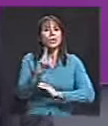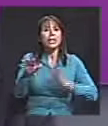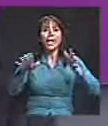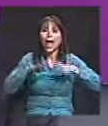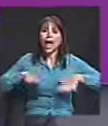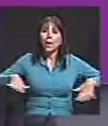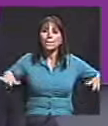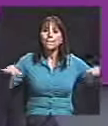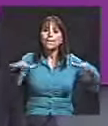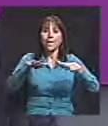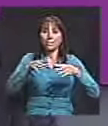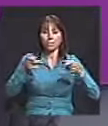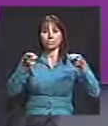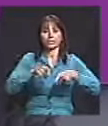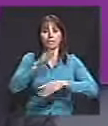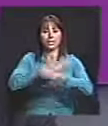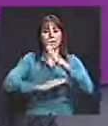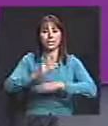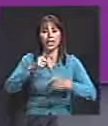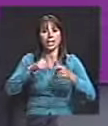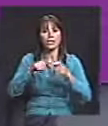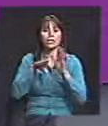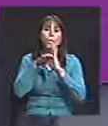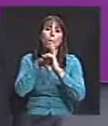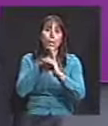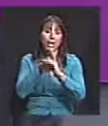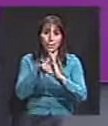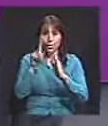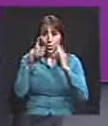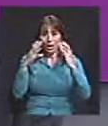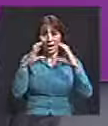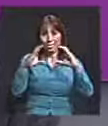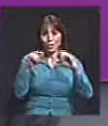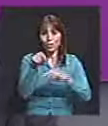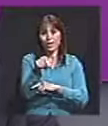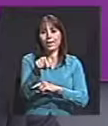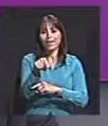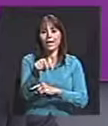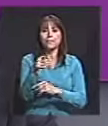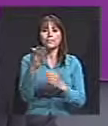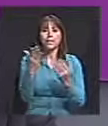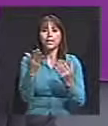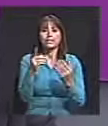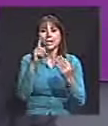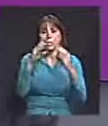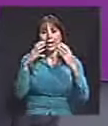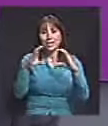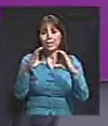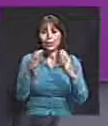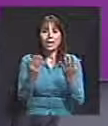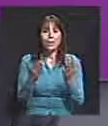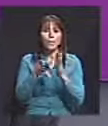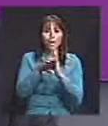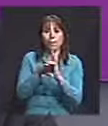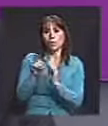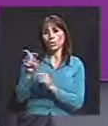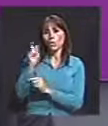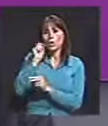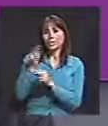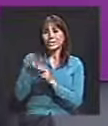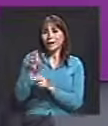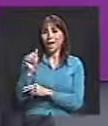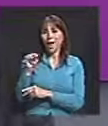genera discapacidad. Entonces, por ejemplo, para citarle una de las categorías está que si Ana tiene